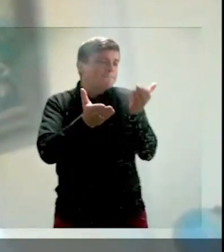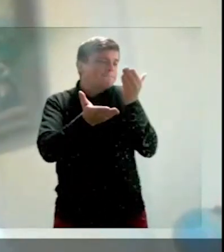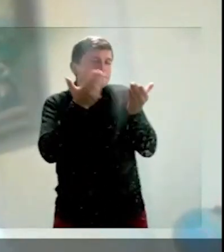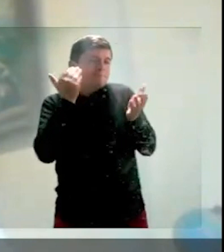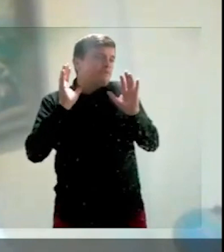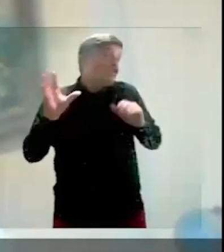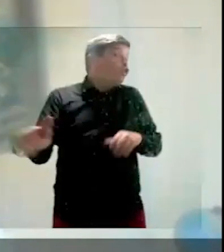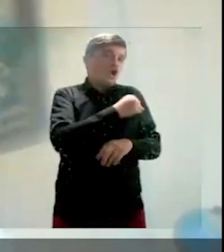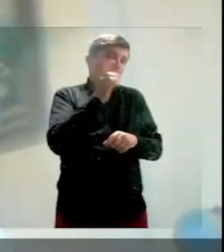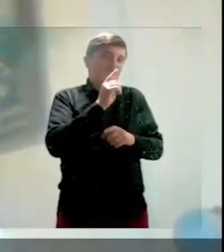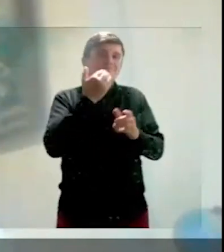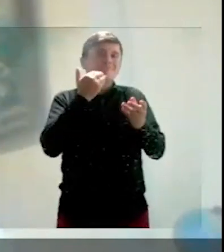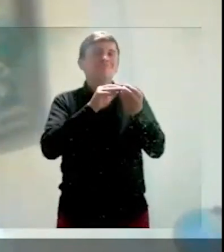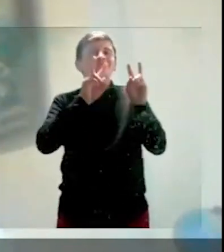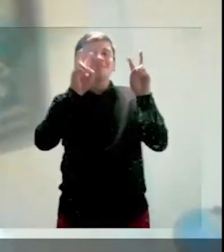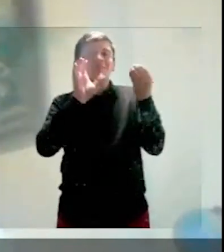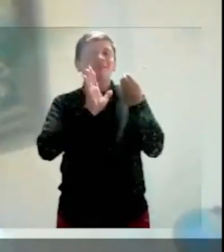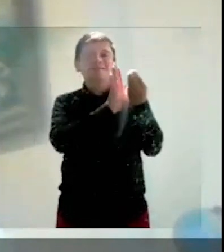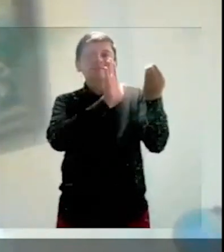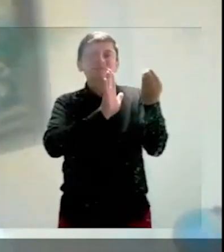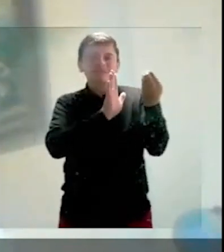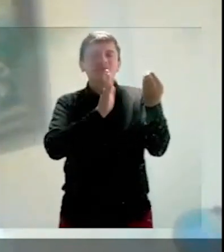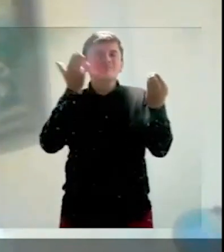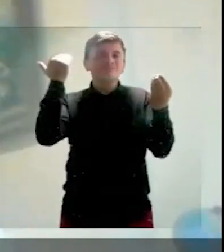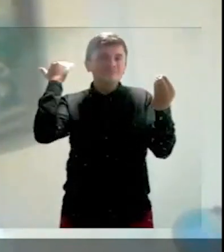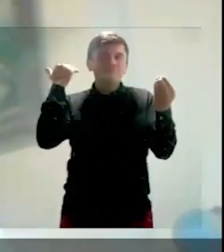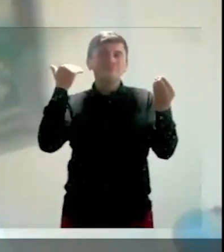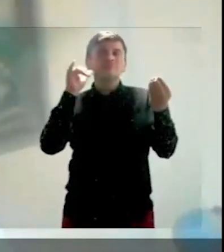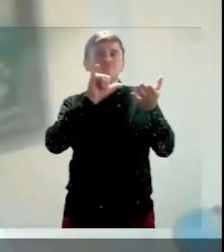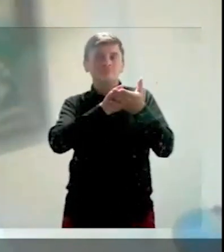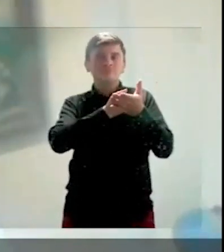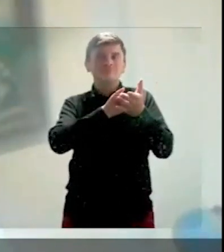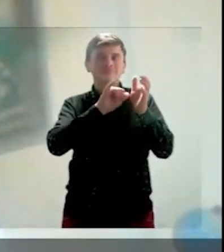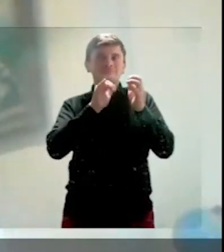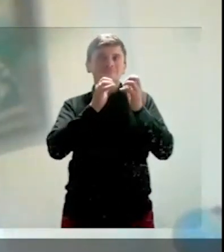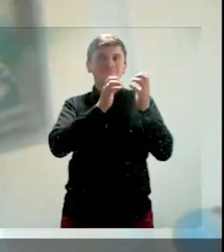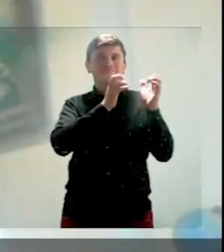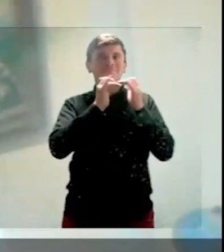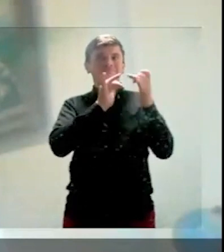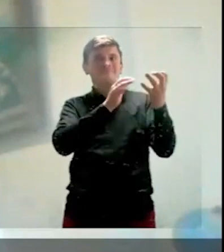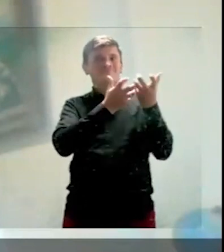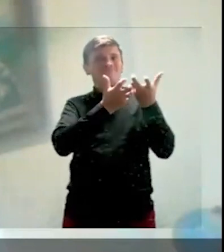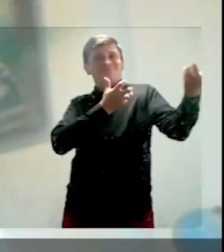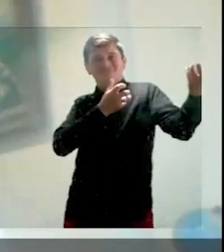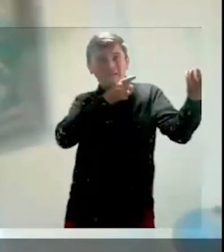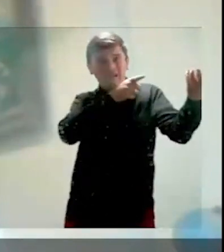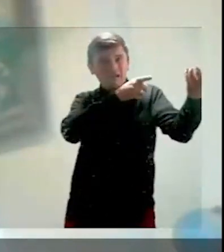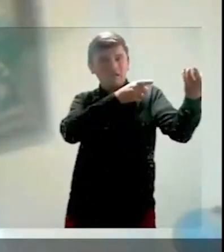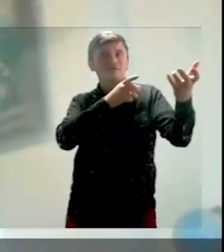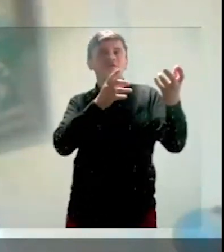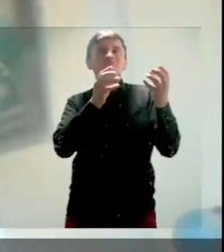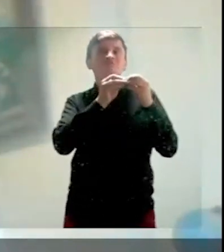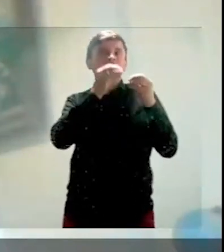los desplazados, que lleva 18 años, se han hecho levantamientos parciales en otros